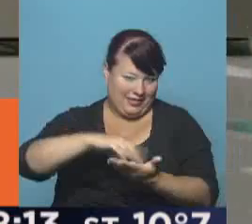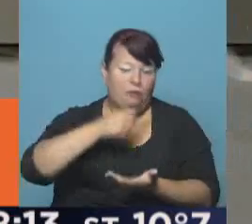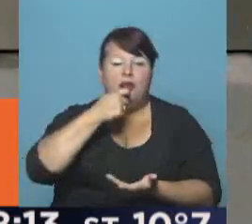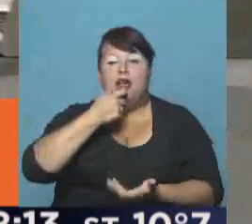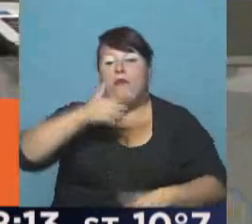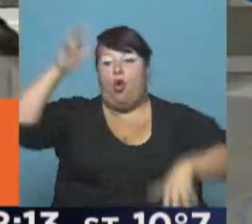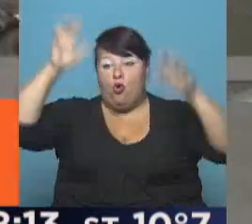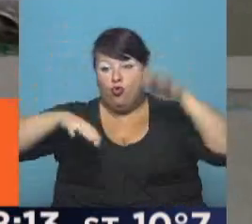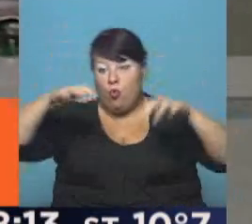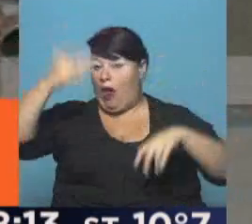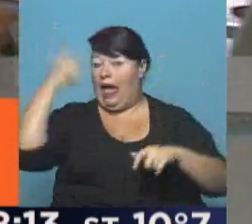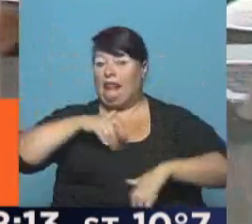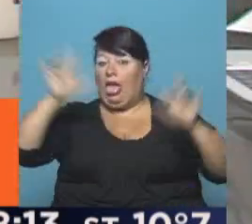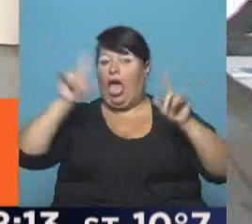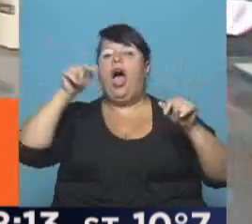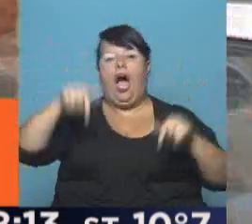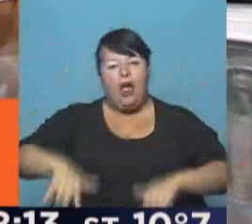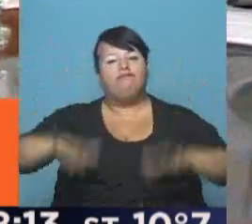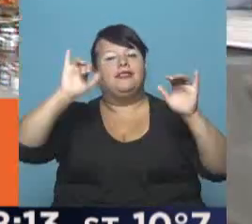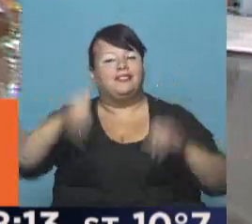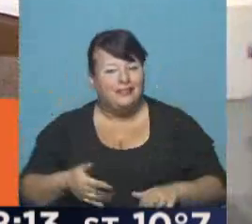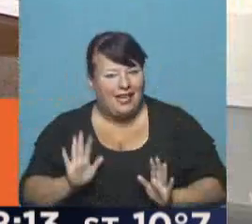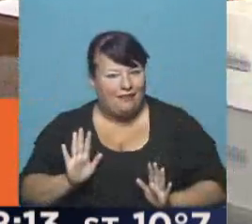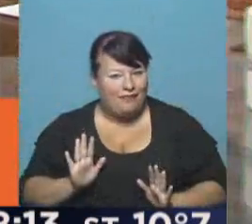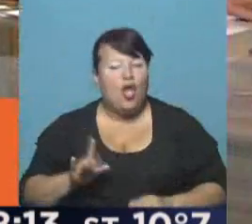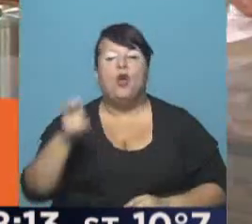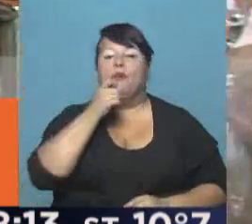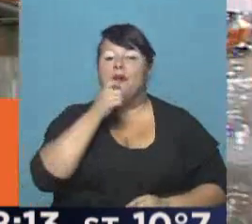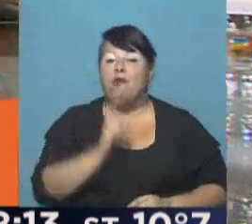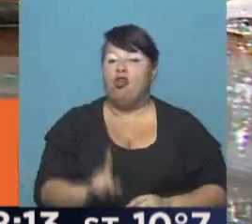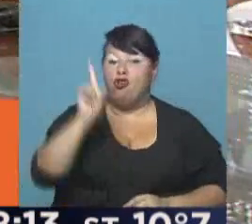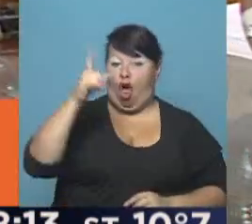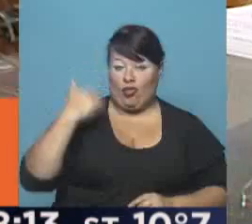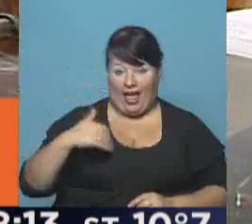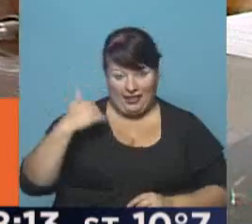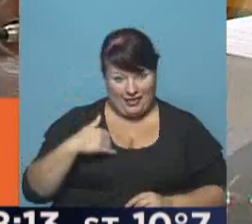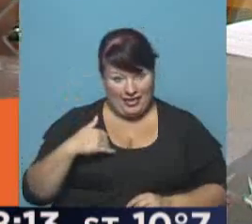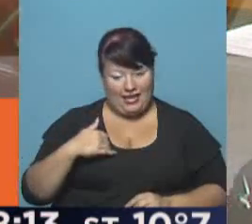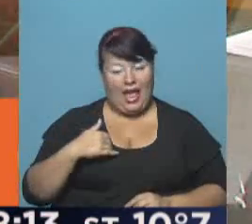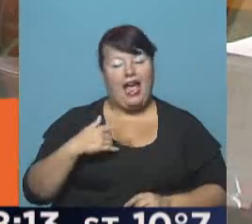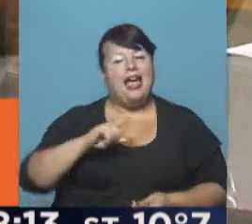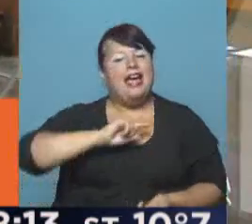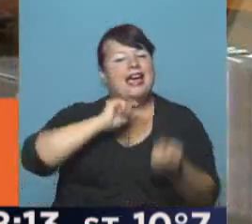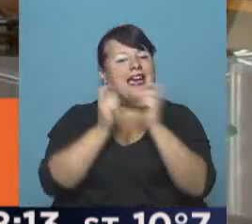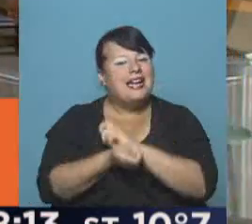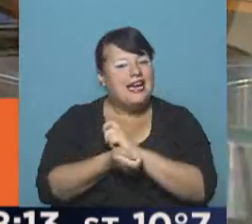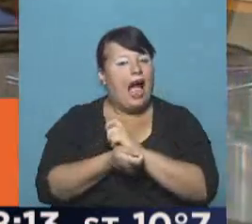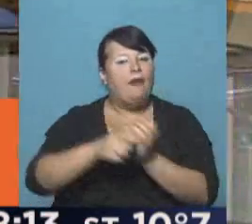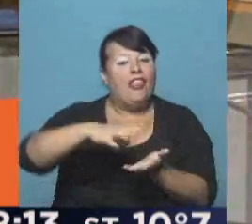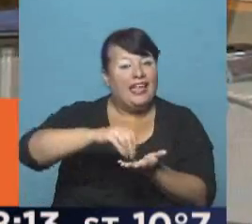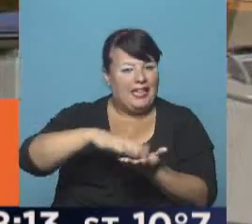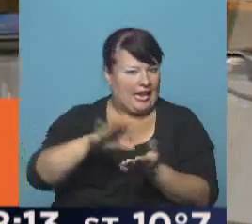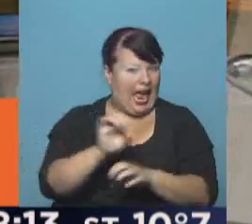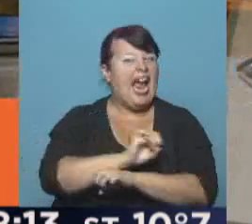lluvia que antes no te inundaba oit inunda en el caso del norte de nuestro país el cambio en el uso del suelo ha sido